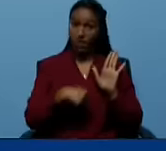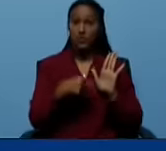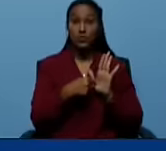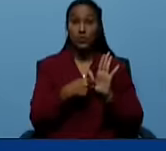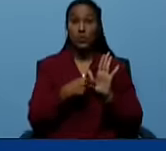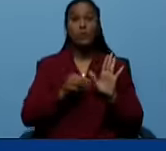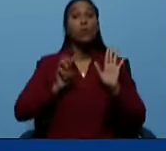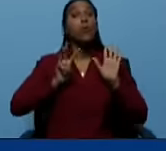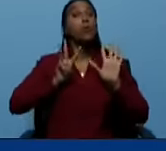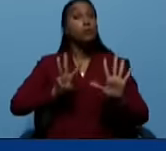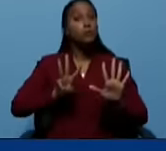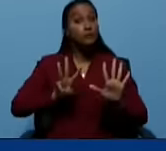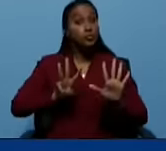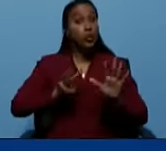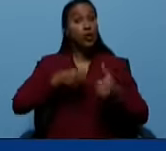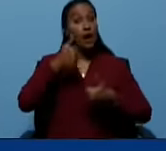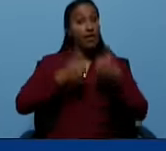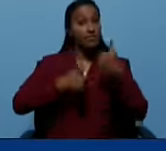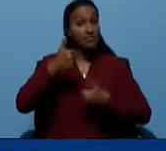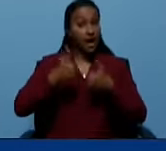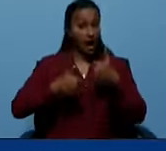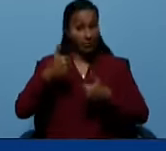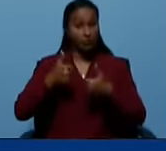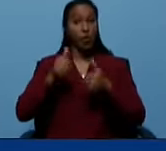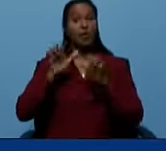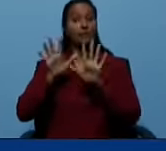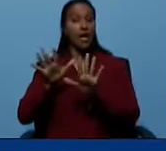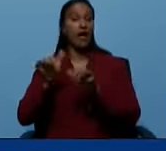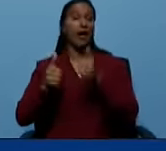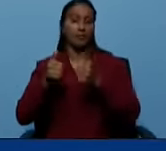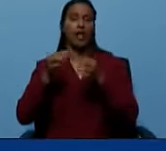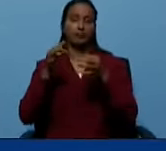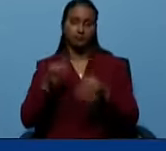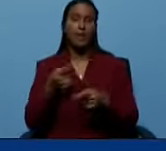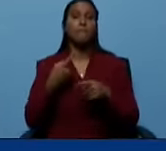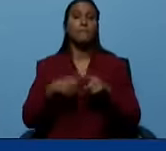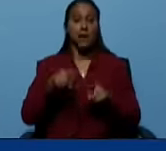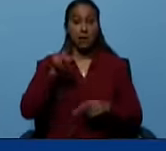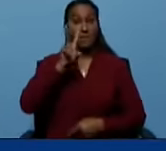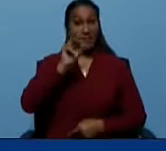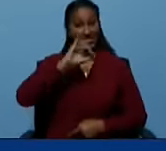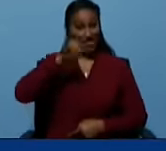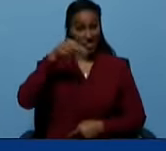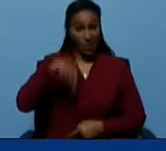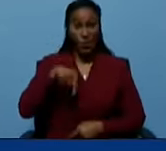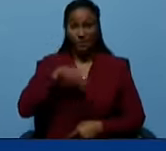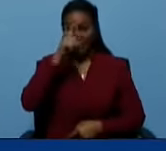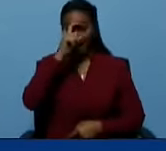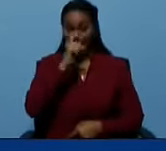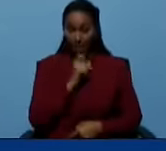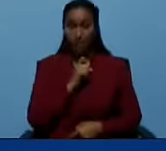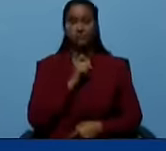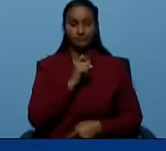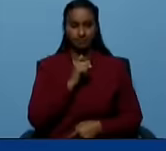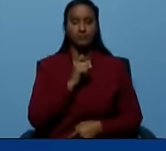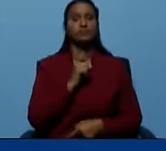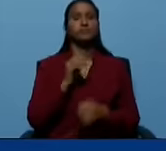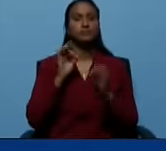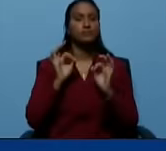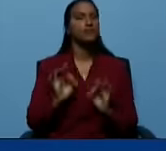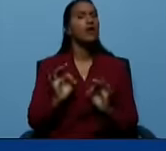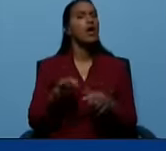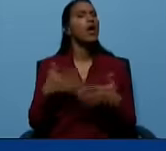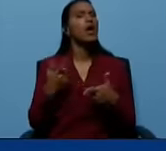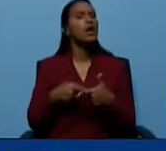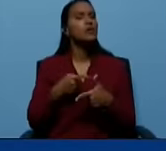los 10 candidatos presidenciales el 20 de junio de este año. El Poder Electoral, en uso de sus